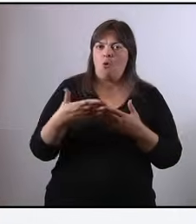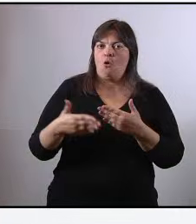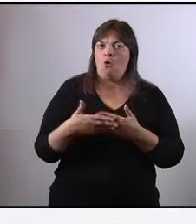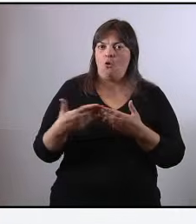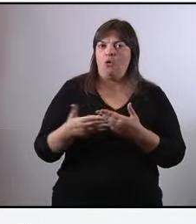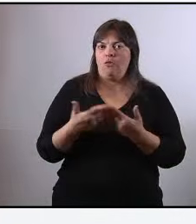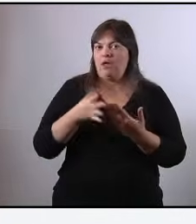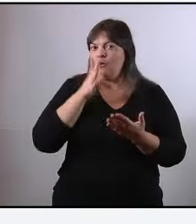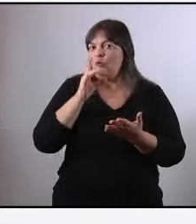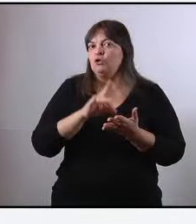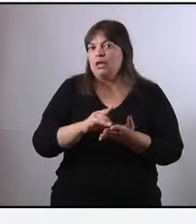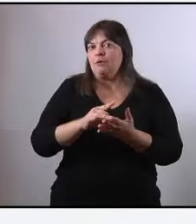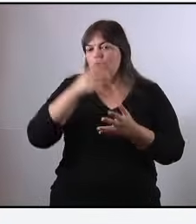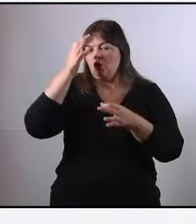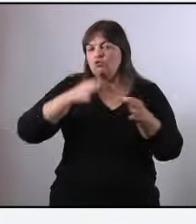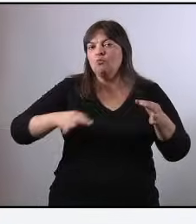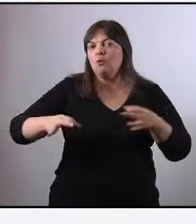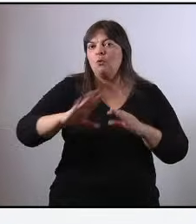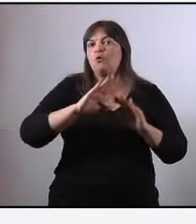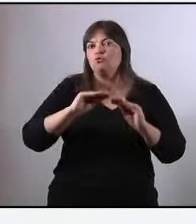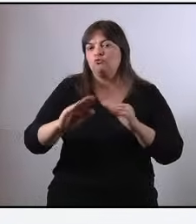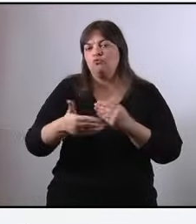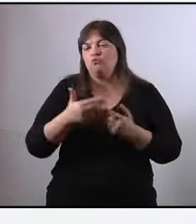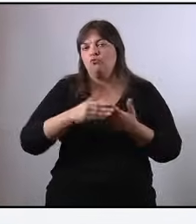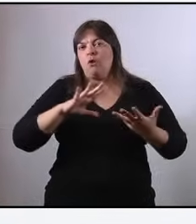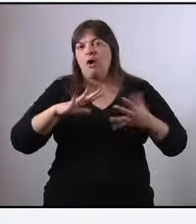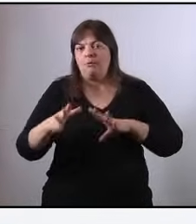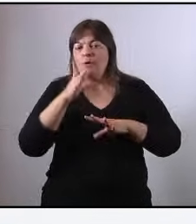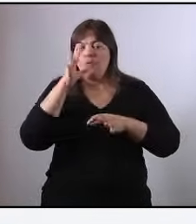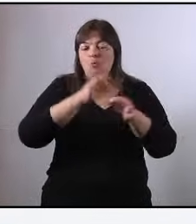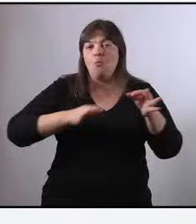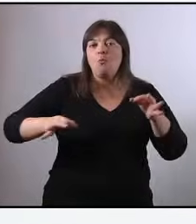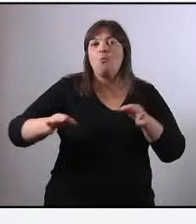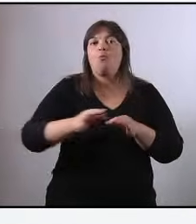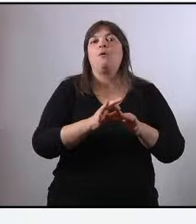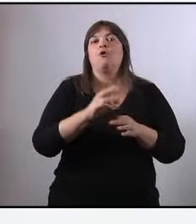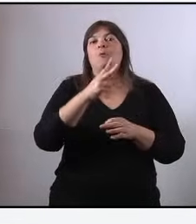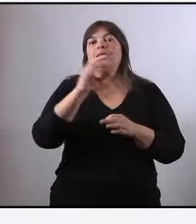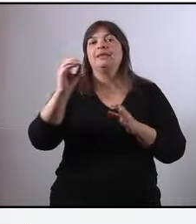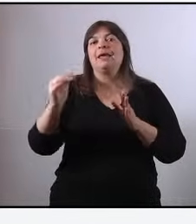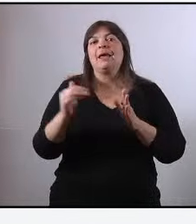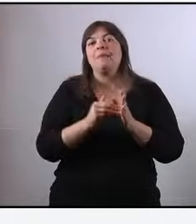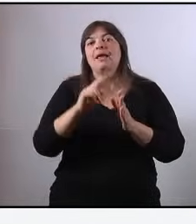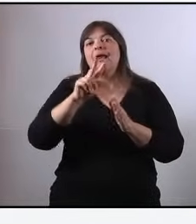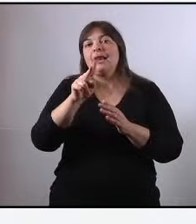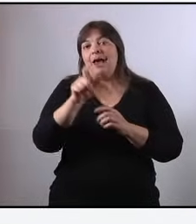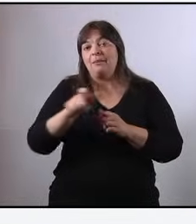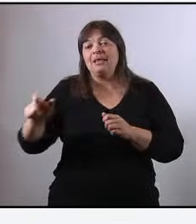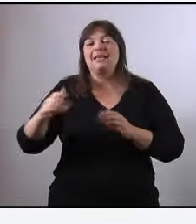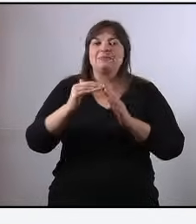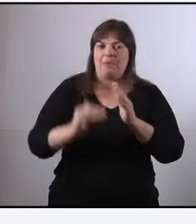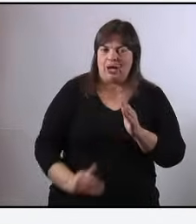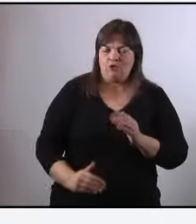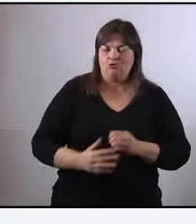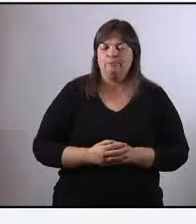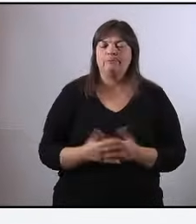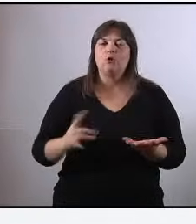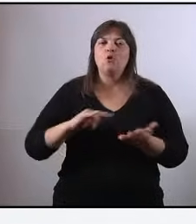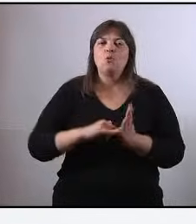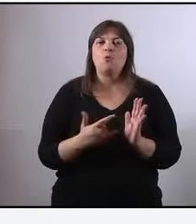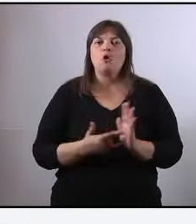de los servicios municipales en poblaciones que tengan menos de 20.000 habitantes. Este